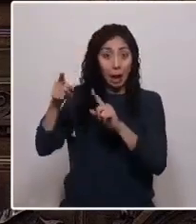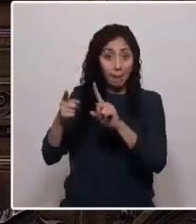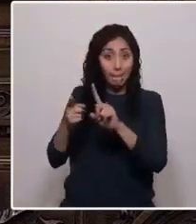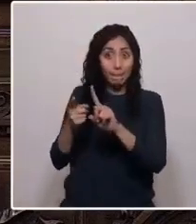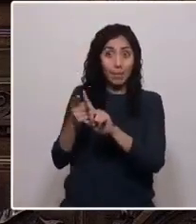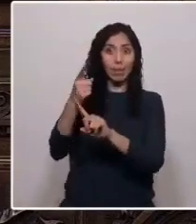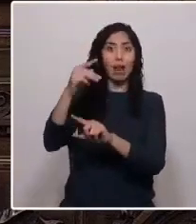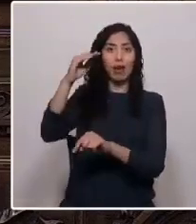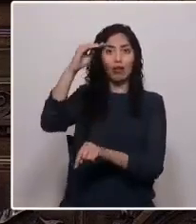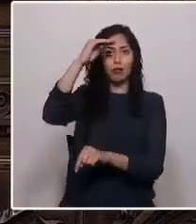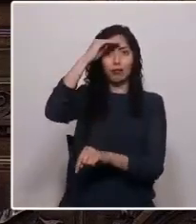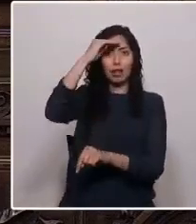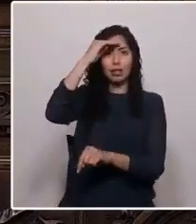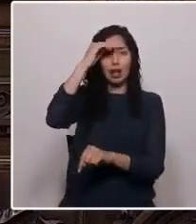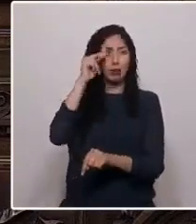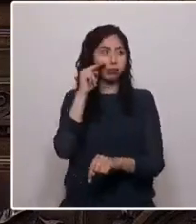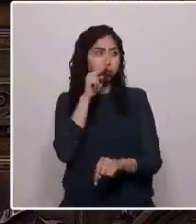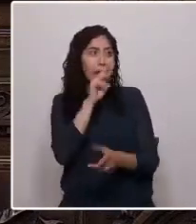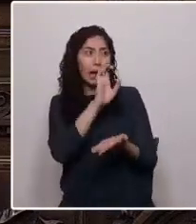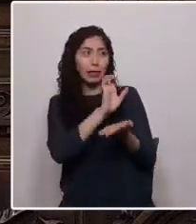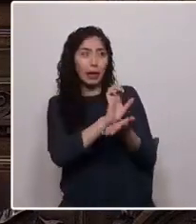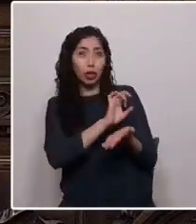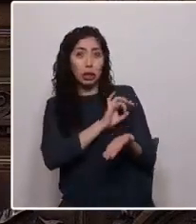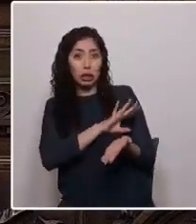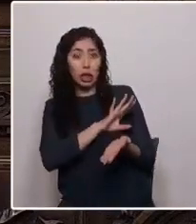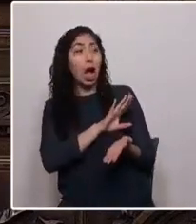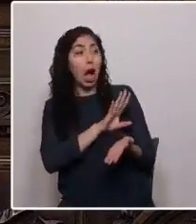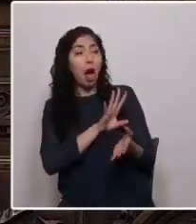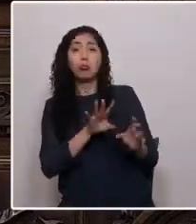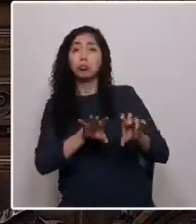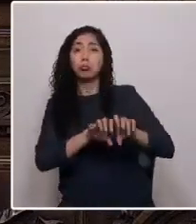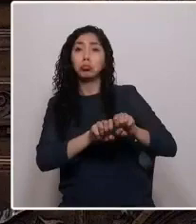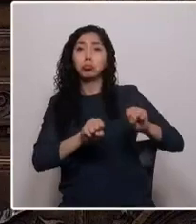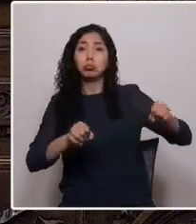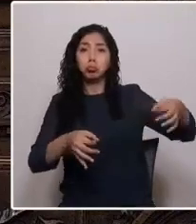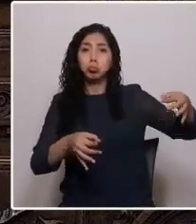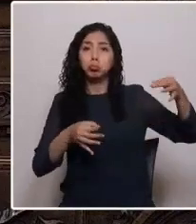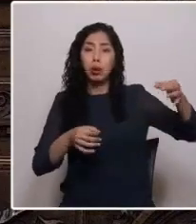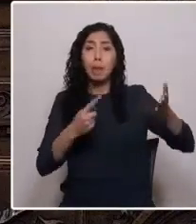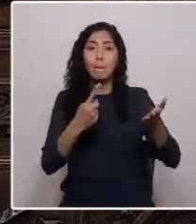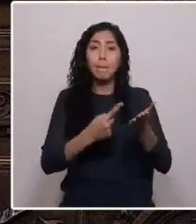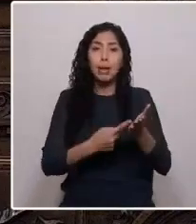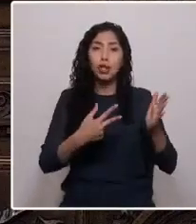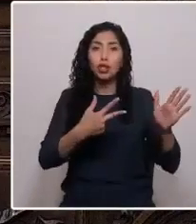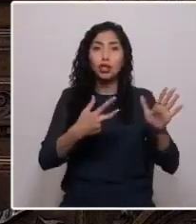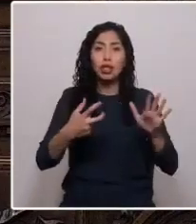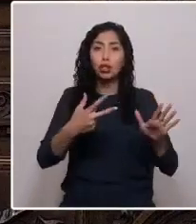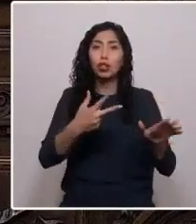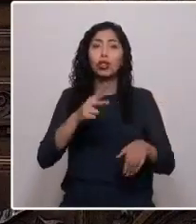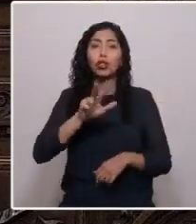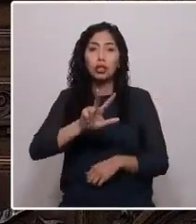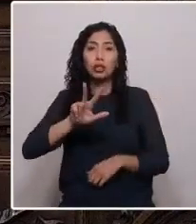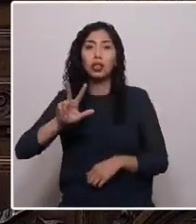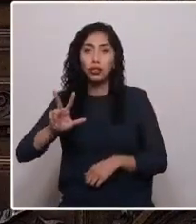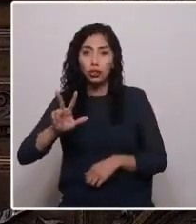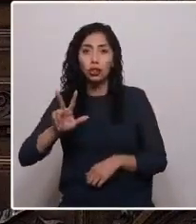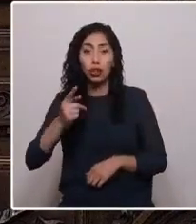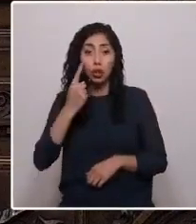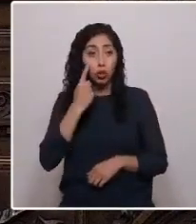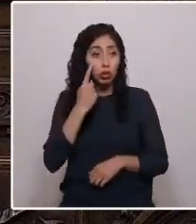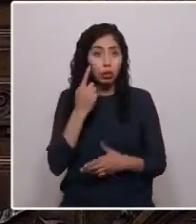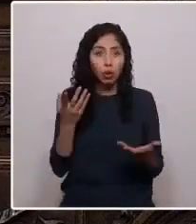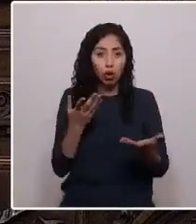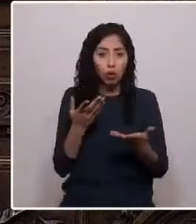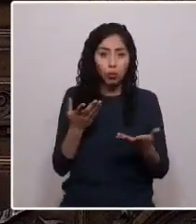nuestro Rey quién aquí el primer voto de confianza hacia el Estado de Chile suscribió el tratado de voluntades en